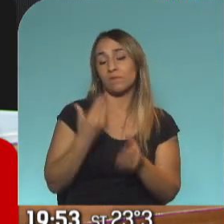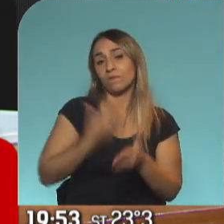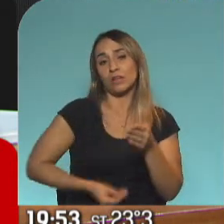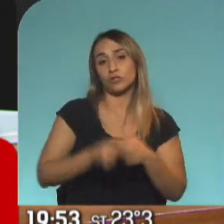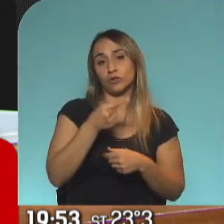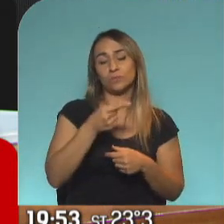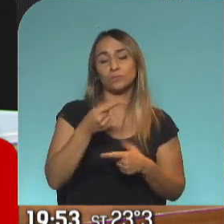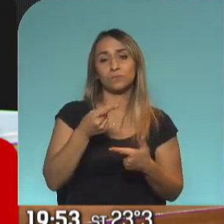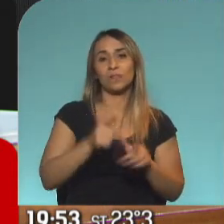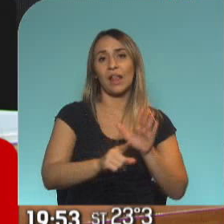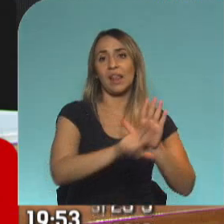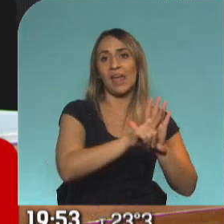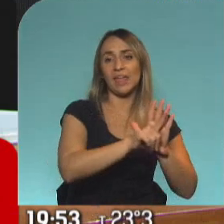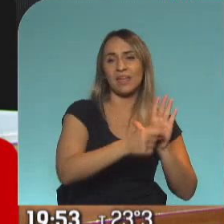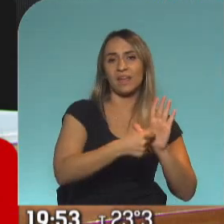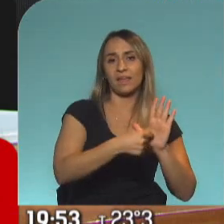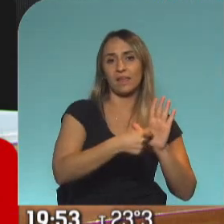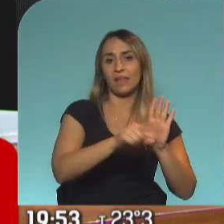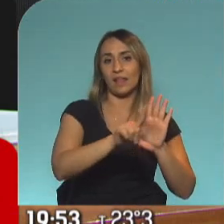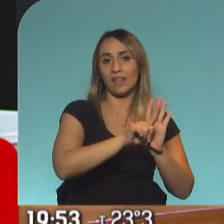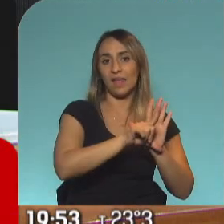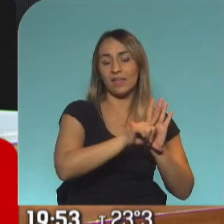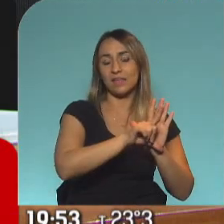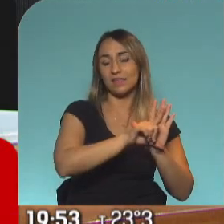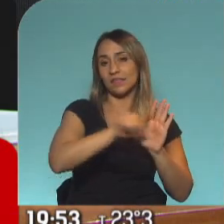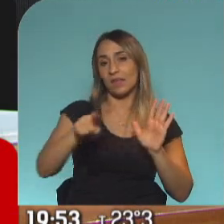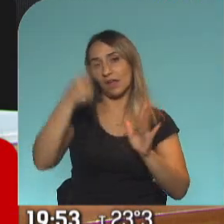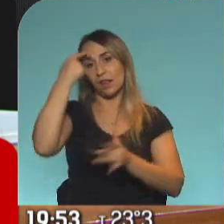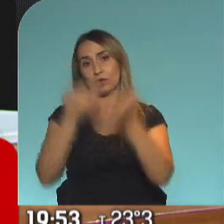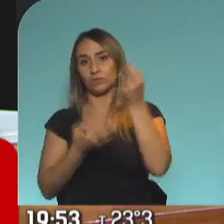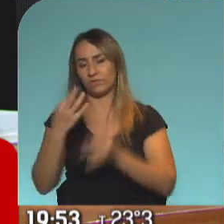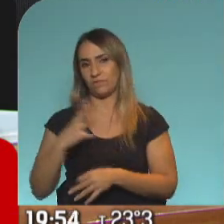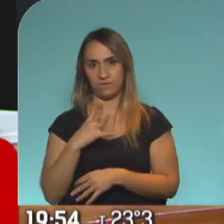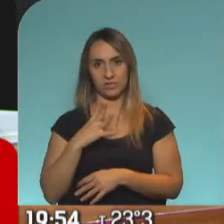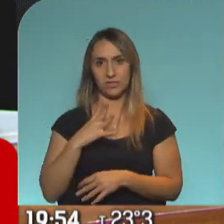también falla una ley que le da la posibilidad de tomar esa decisión. Vamos a seguir el caso de cerca.